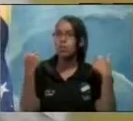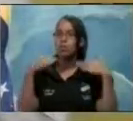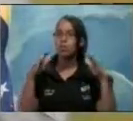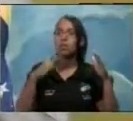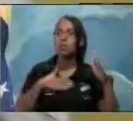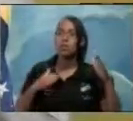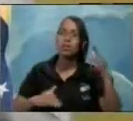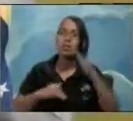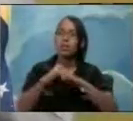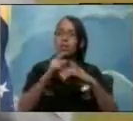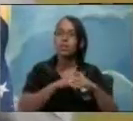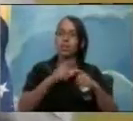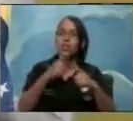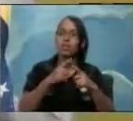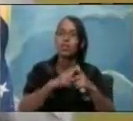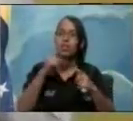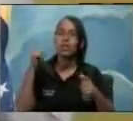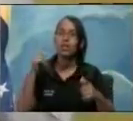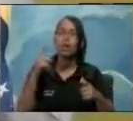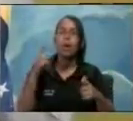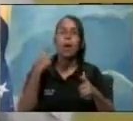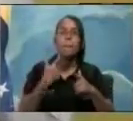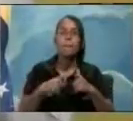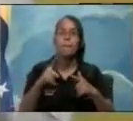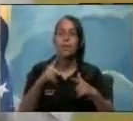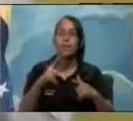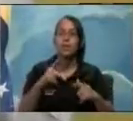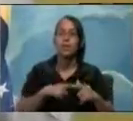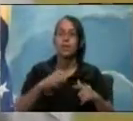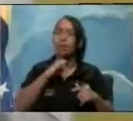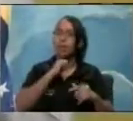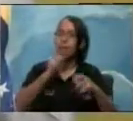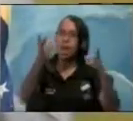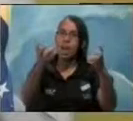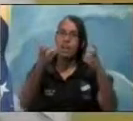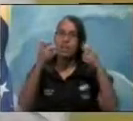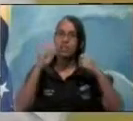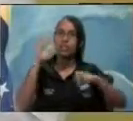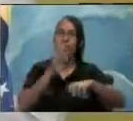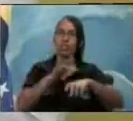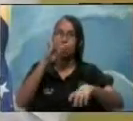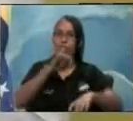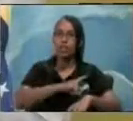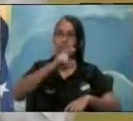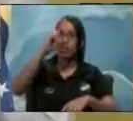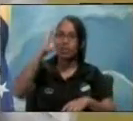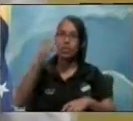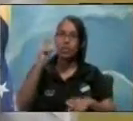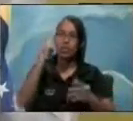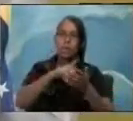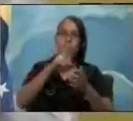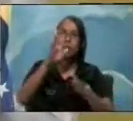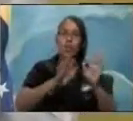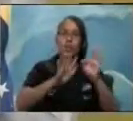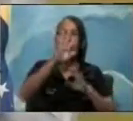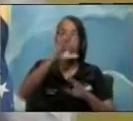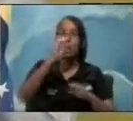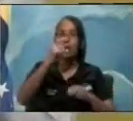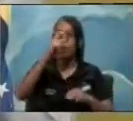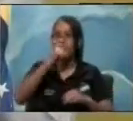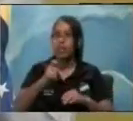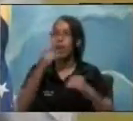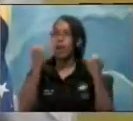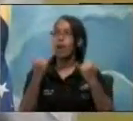poquito de kilos y me pesaban las rodillas, pero mire, he recibido un toque de Dios y a partir de que cumplí 40 años dije, no, ahora